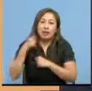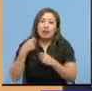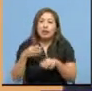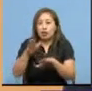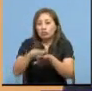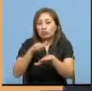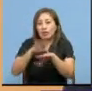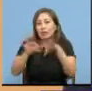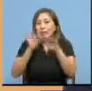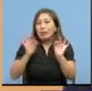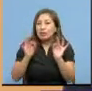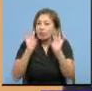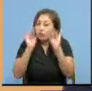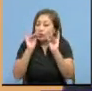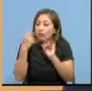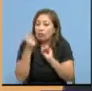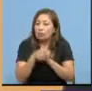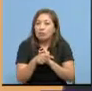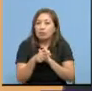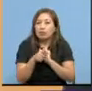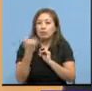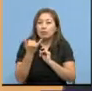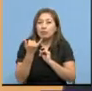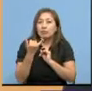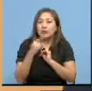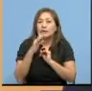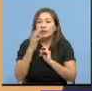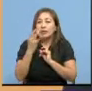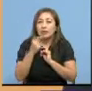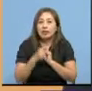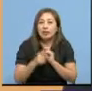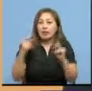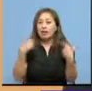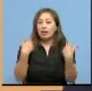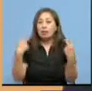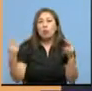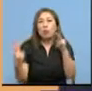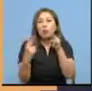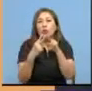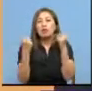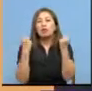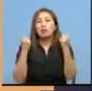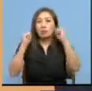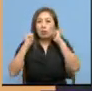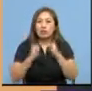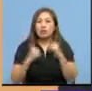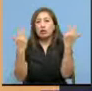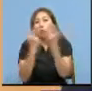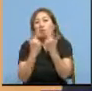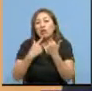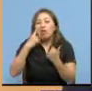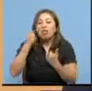zapatillas es lo que más nos cuesta conseguir realmente el momento del encuentro es para charlar para hablar lo que pasó en el